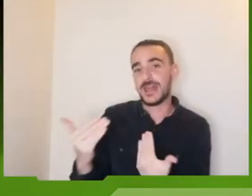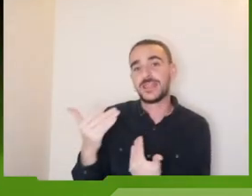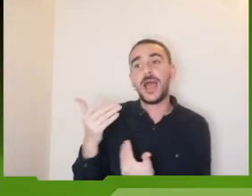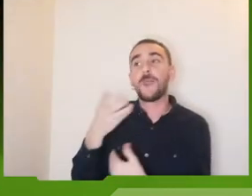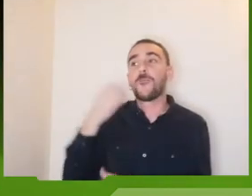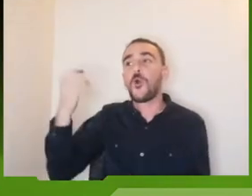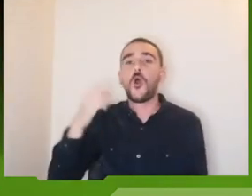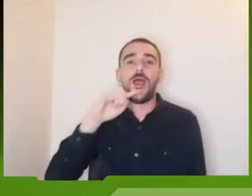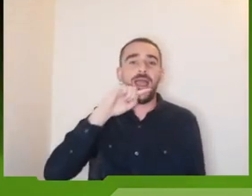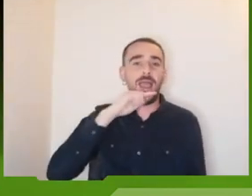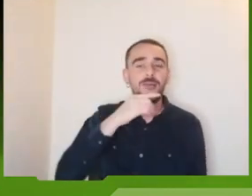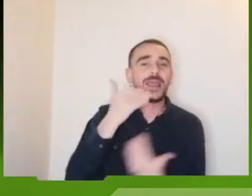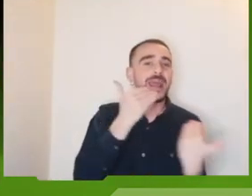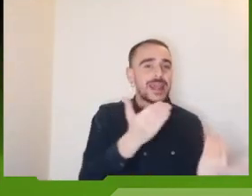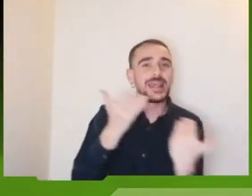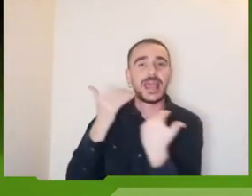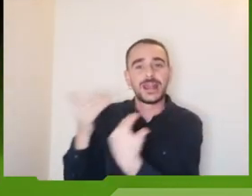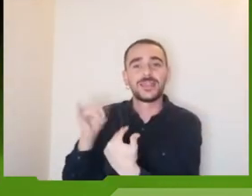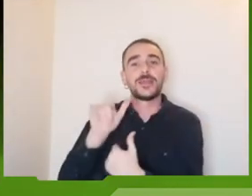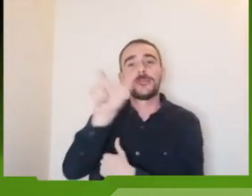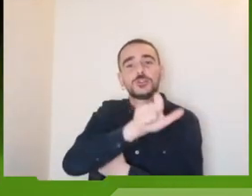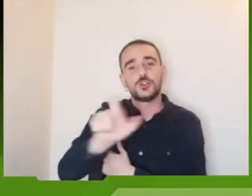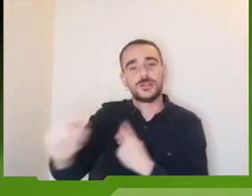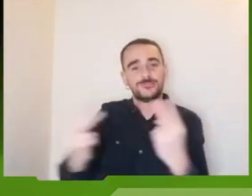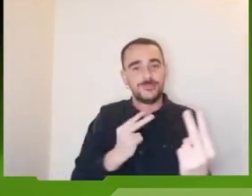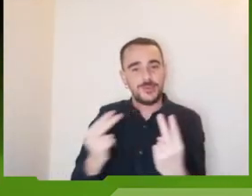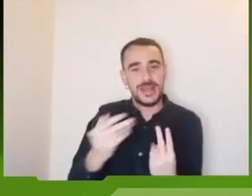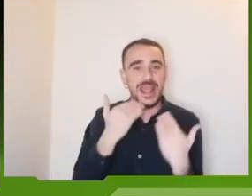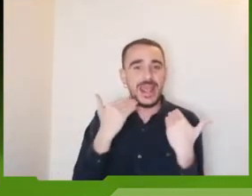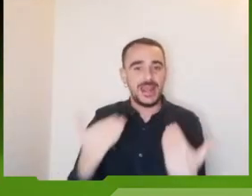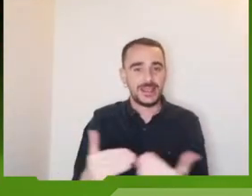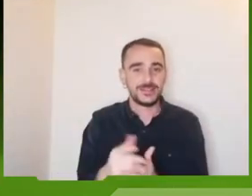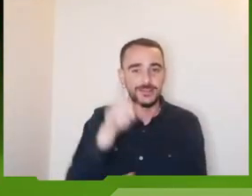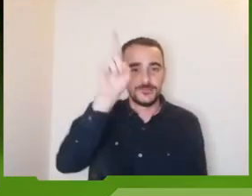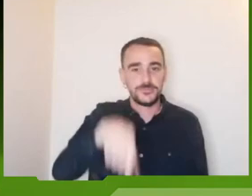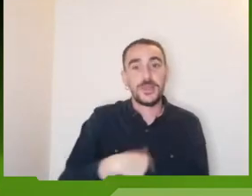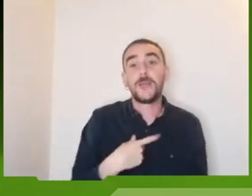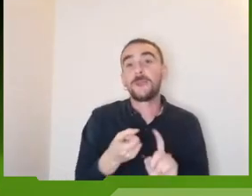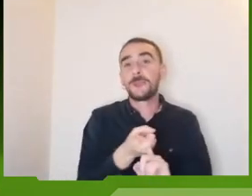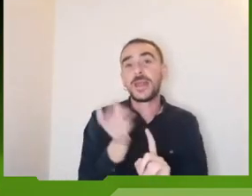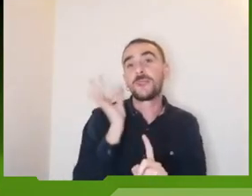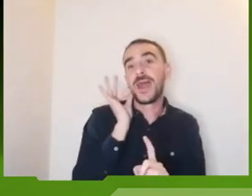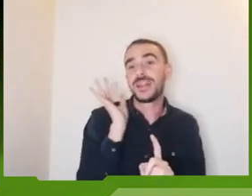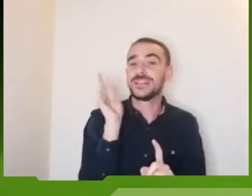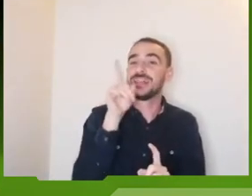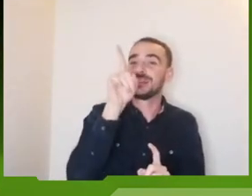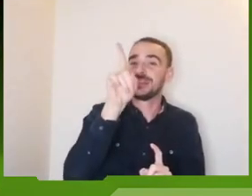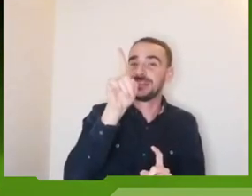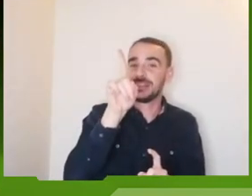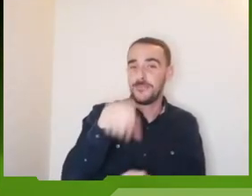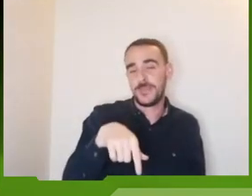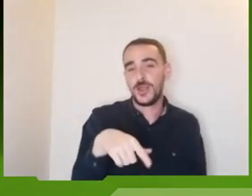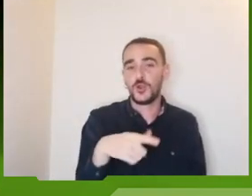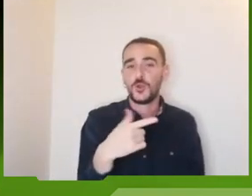Javi y a todo el mundo que me mira. Mira, mi hermanita hace un poco de show.